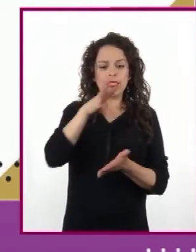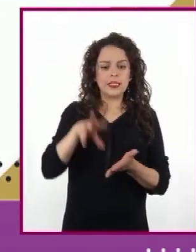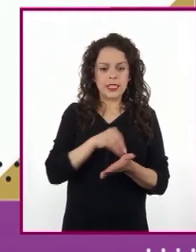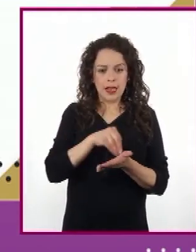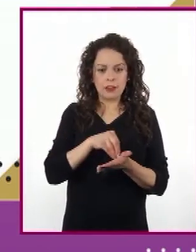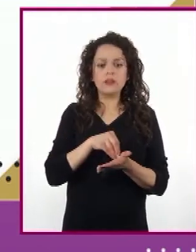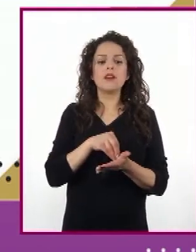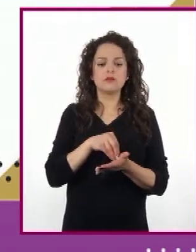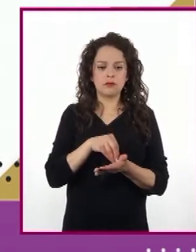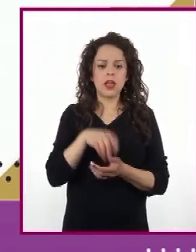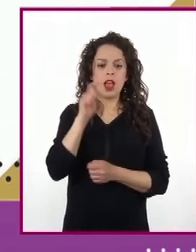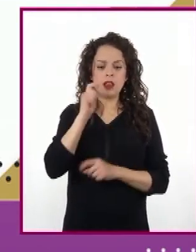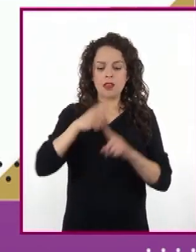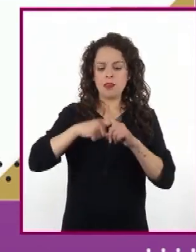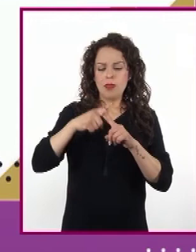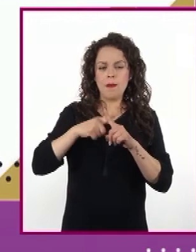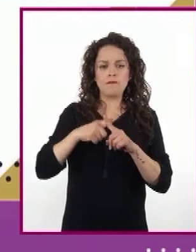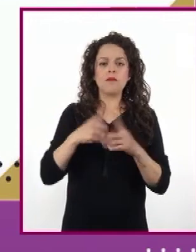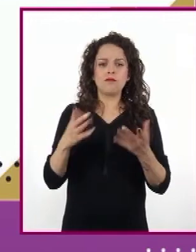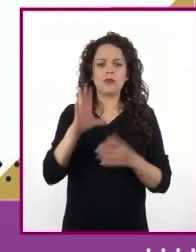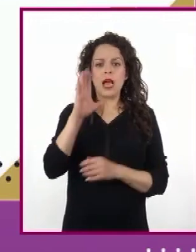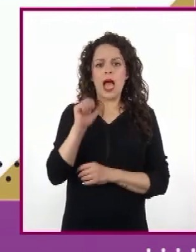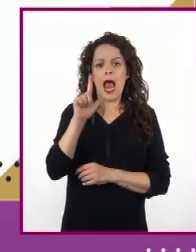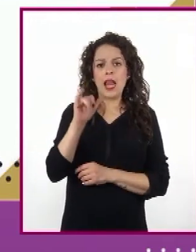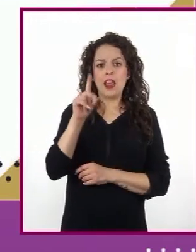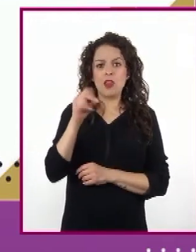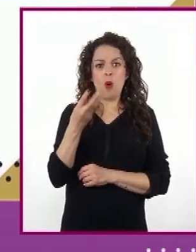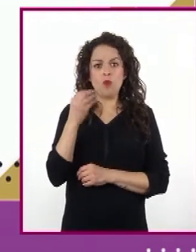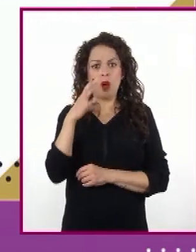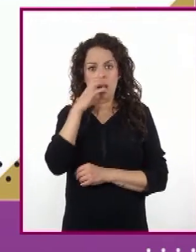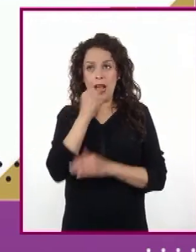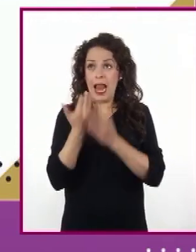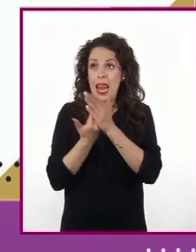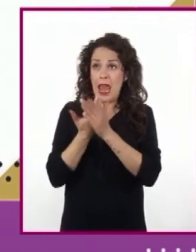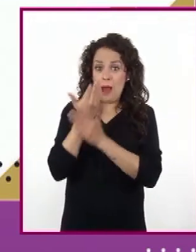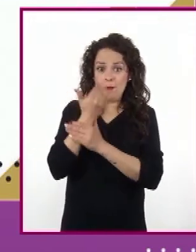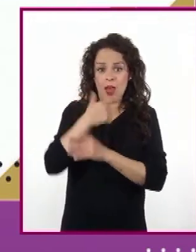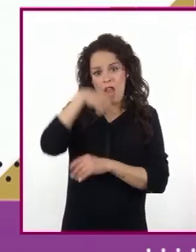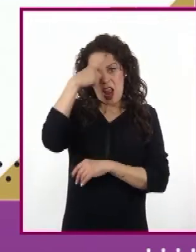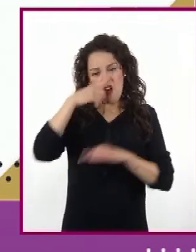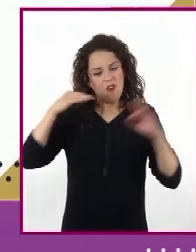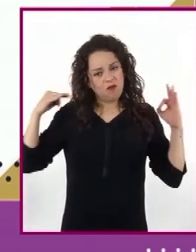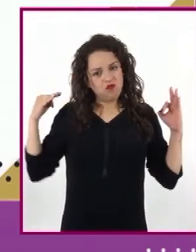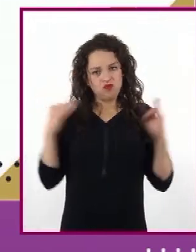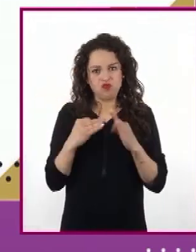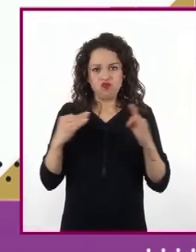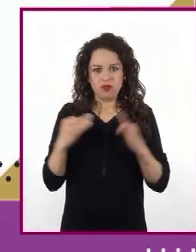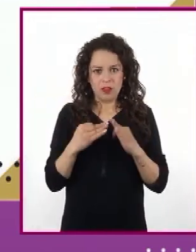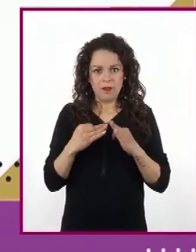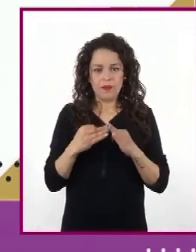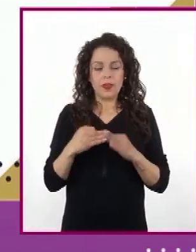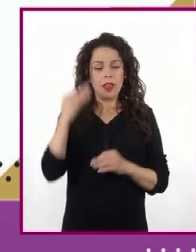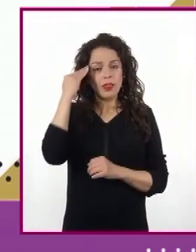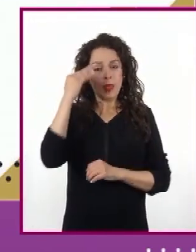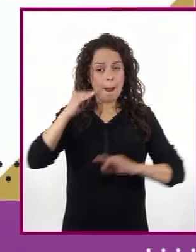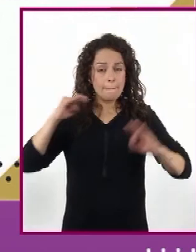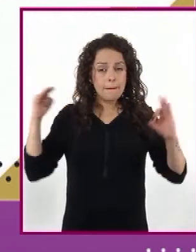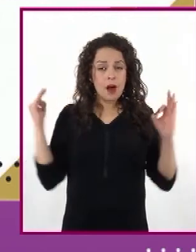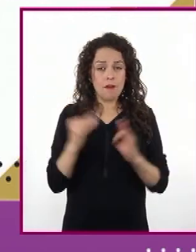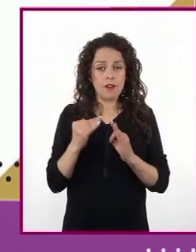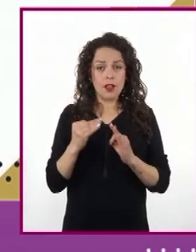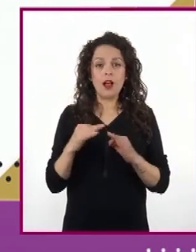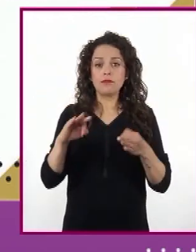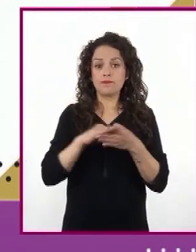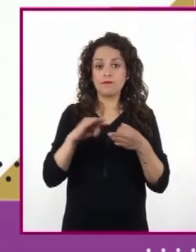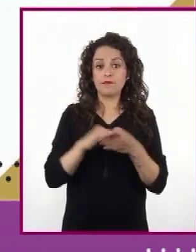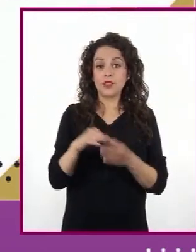Las temperaturas son cálidas o muy cálidas en el día y frías por la noche, y en invierno es cercana a los